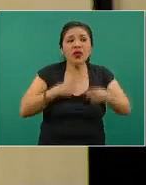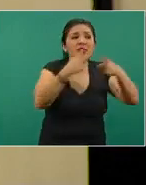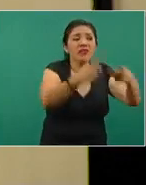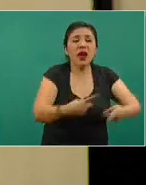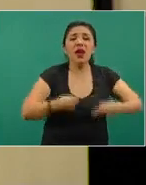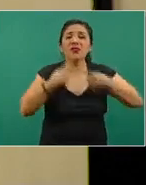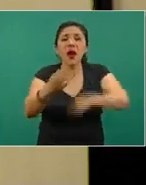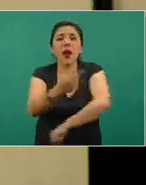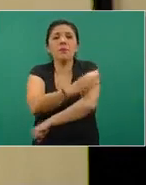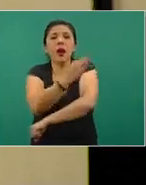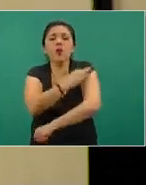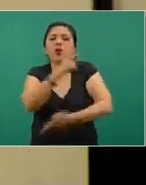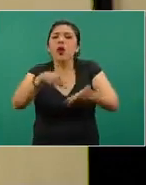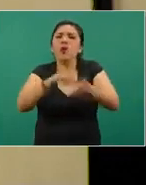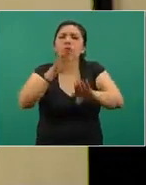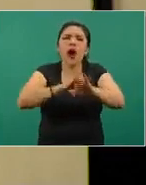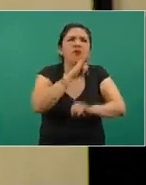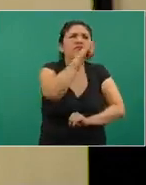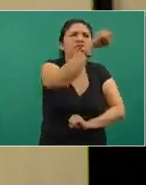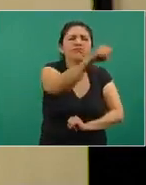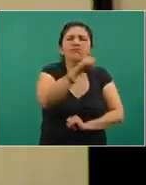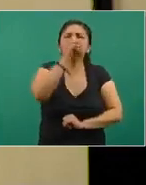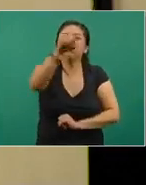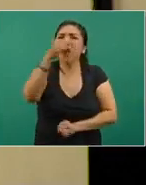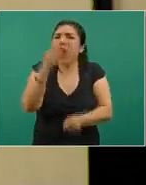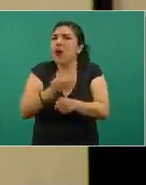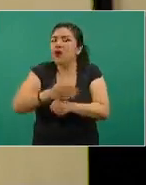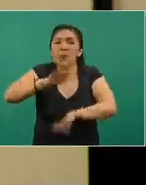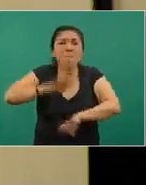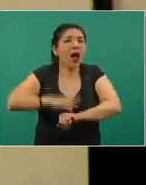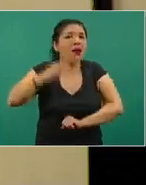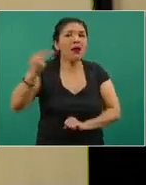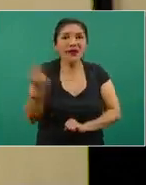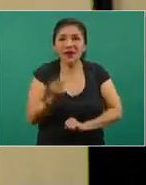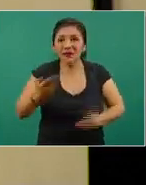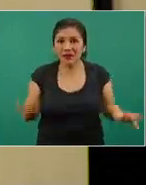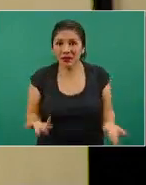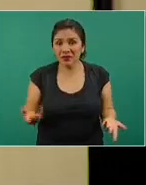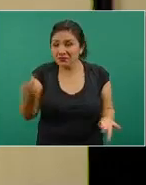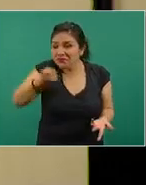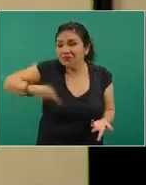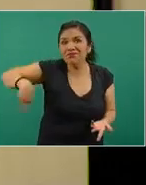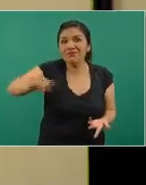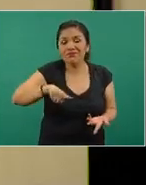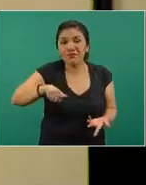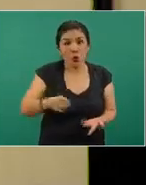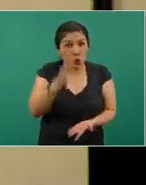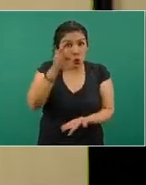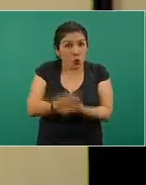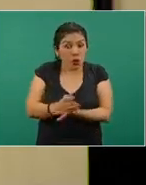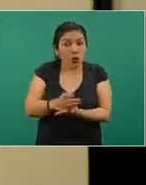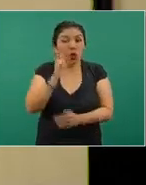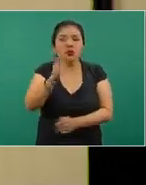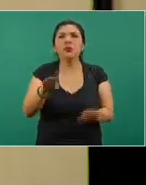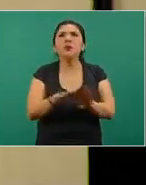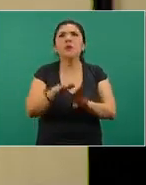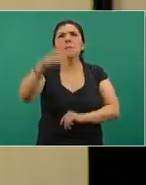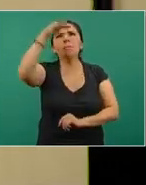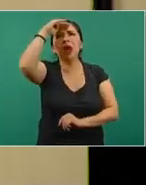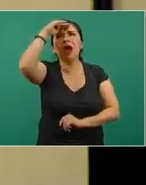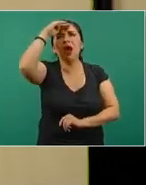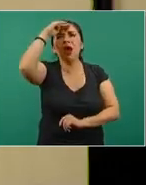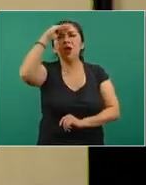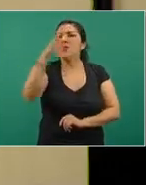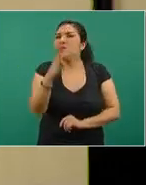más alejados donde en este momento se requieren y donde no solamente no es que no